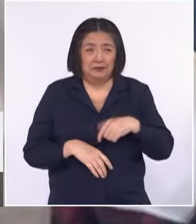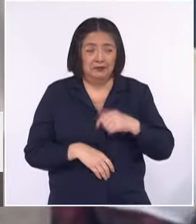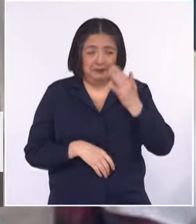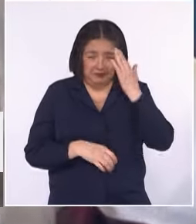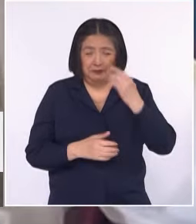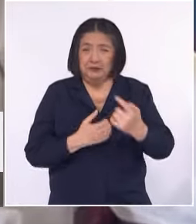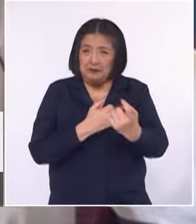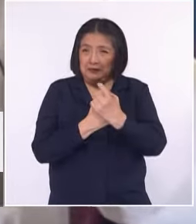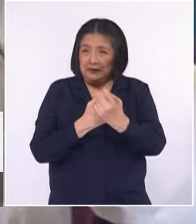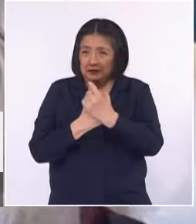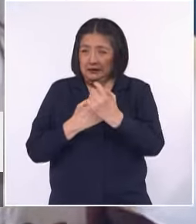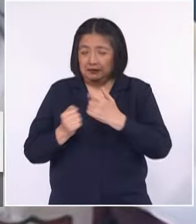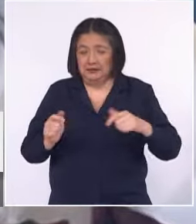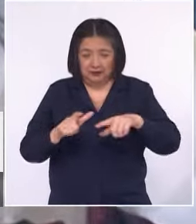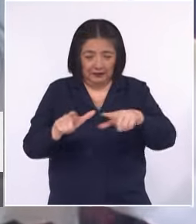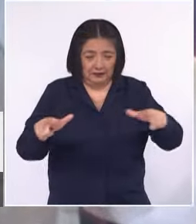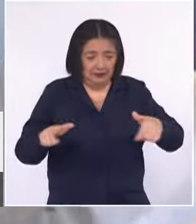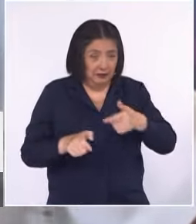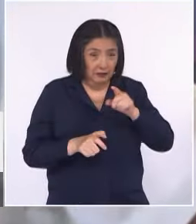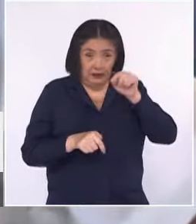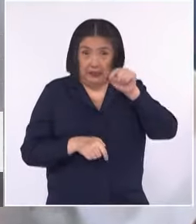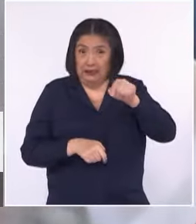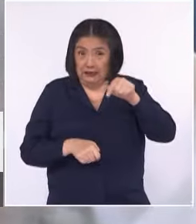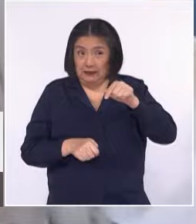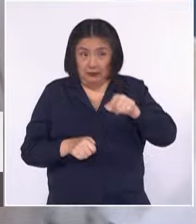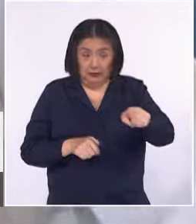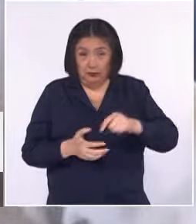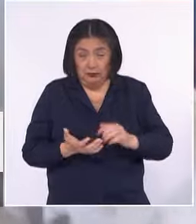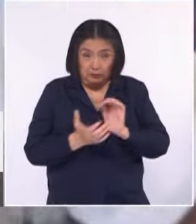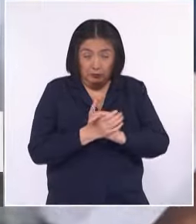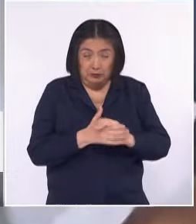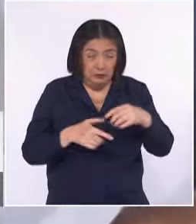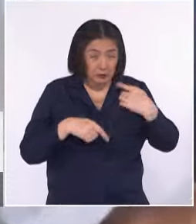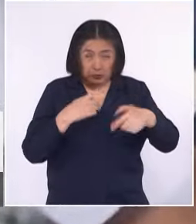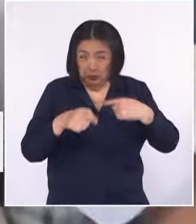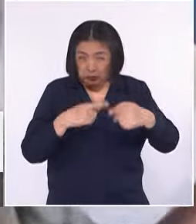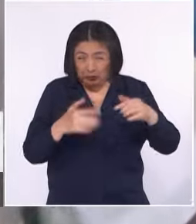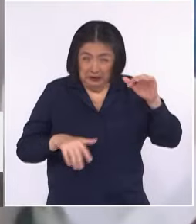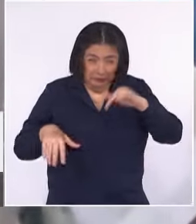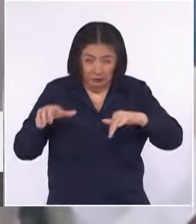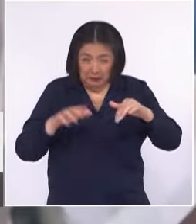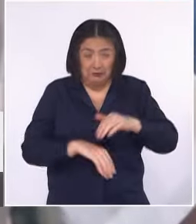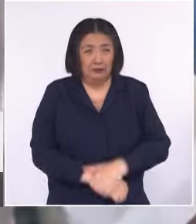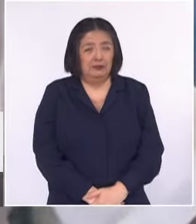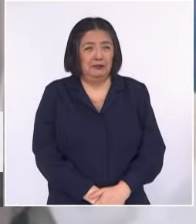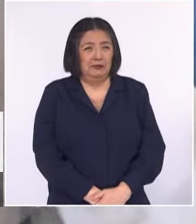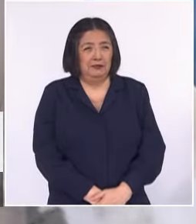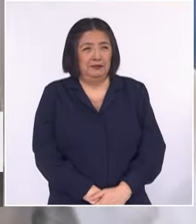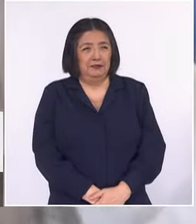has enseñado ese lago. Y cuéntame, ¿en ese lago estás con tus amigos todos los días?